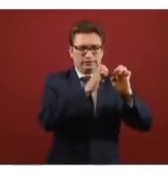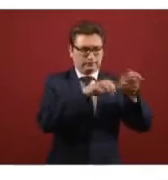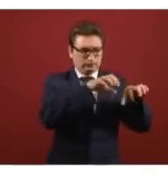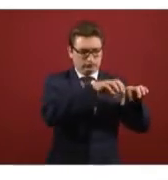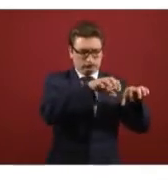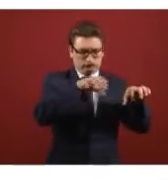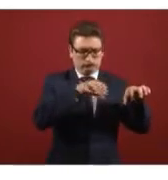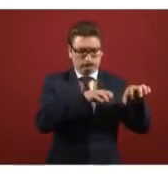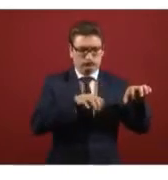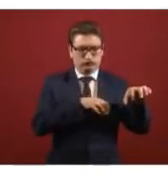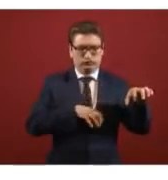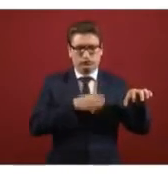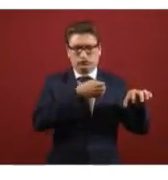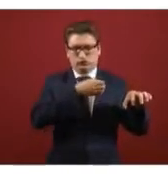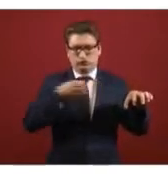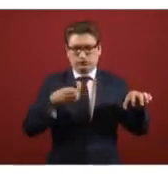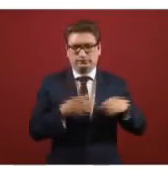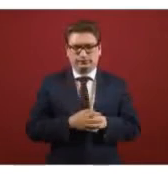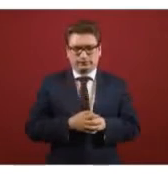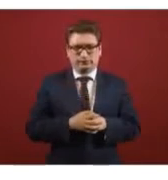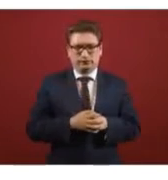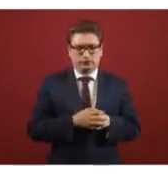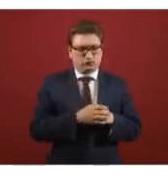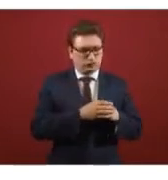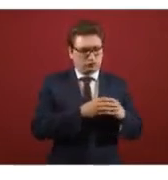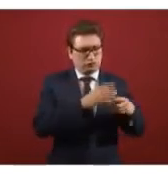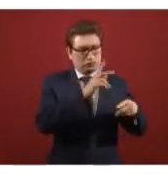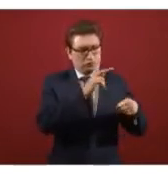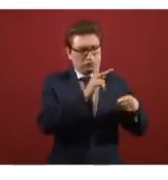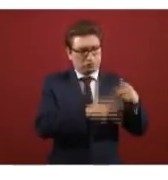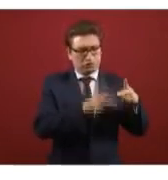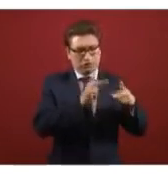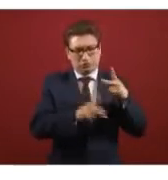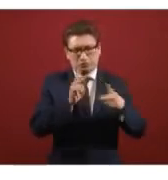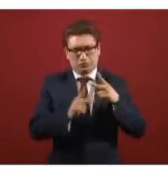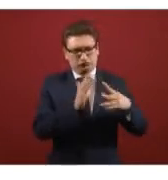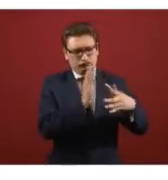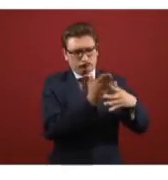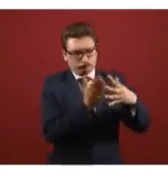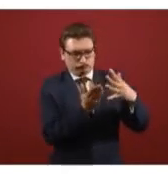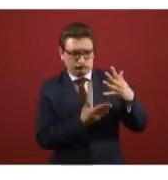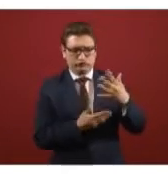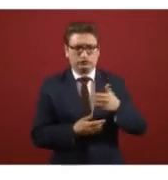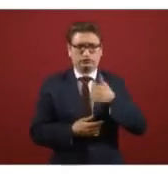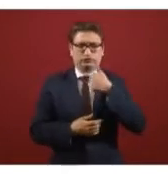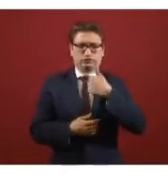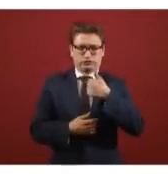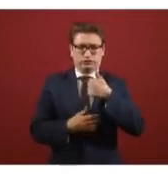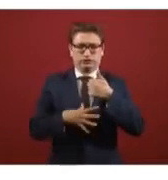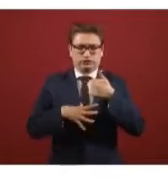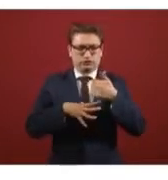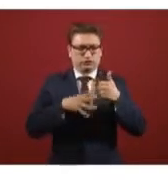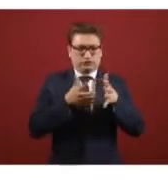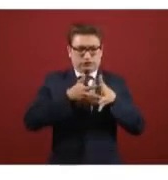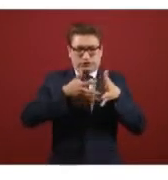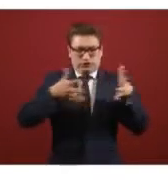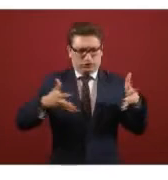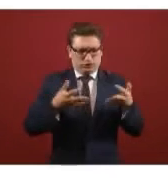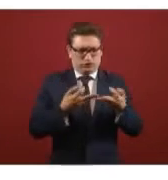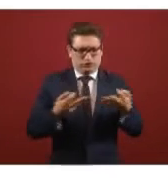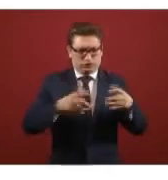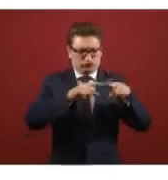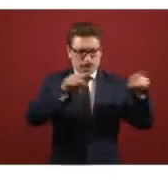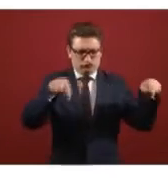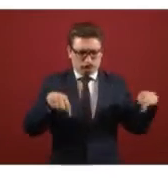Plantas, y tenemos en 6 paquetes. Los dividimos en 6 We've paquetes. divided them una in 6 infraestructura grande packets. que tiene